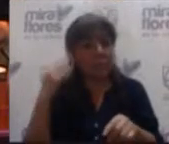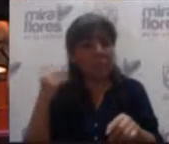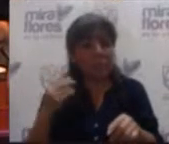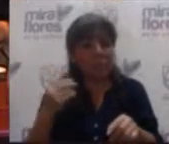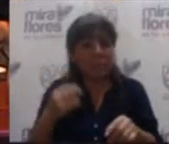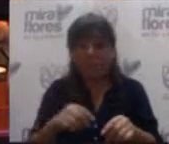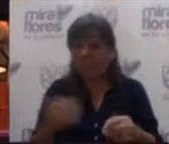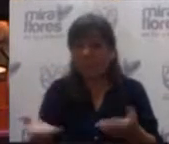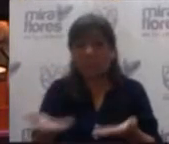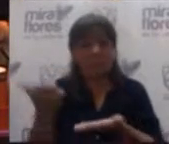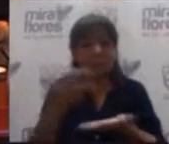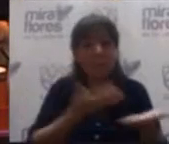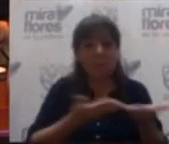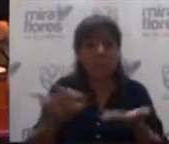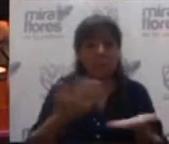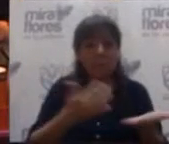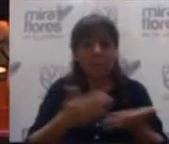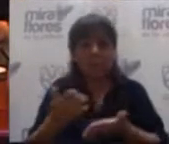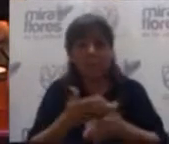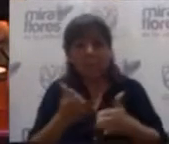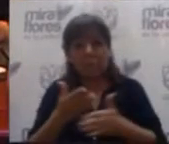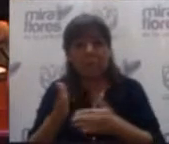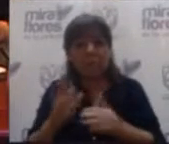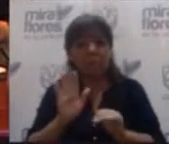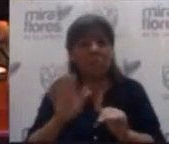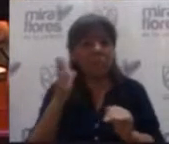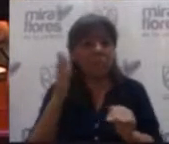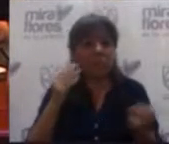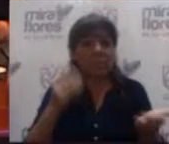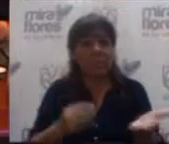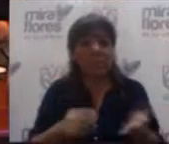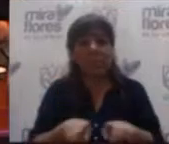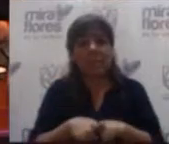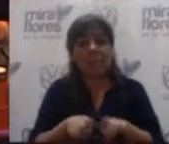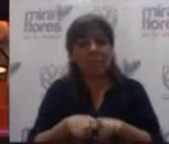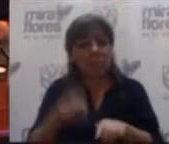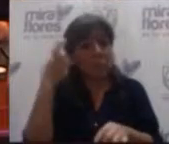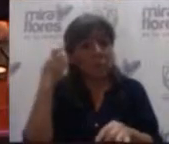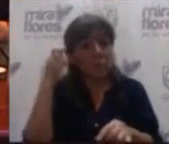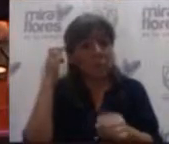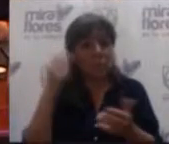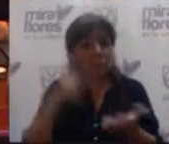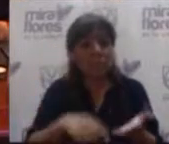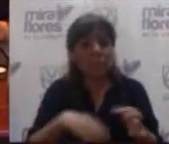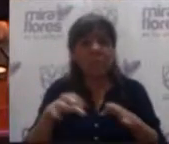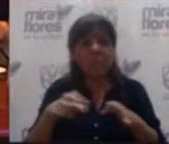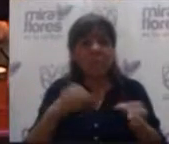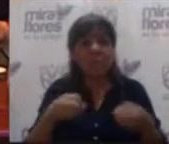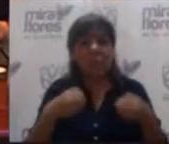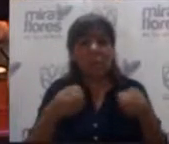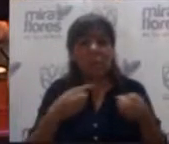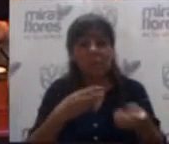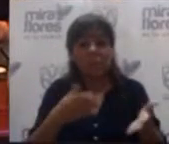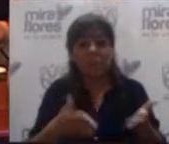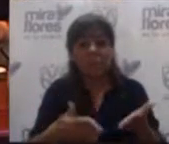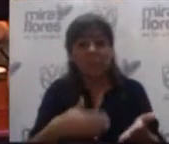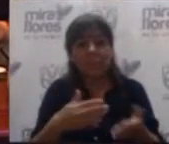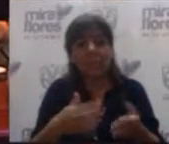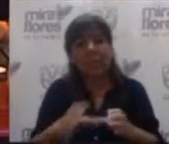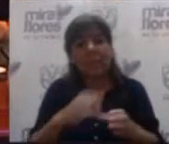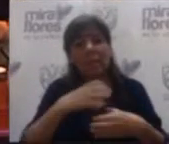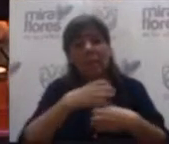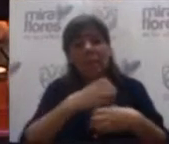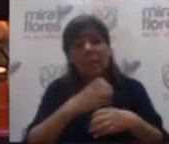sus conocimientos y lecciones aprendidas, y los hacedores de política explicarán cómo están creando un ambiente regulatorio lleno